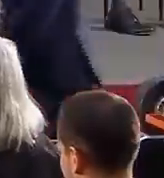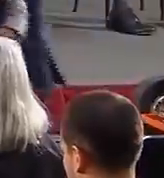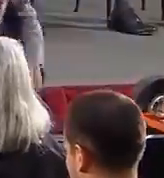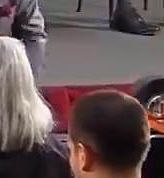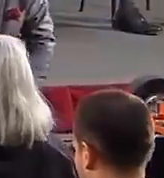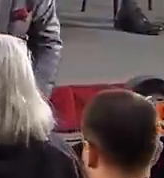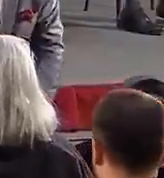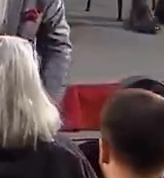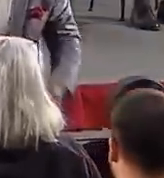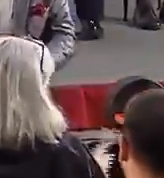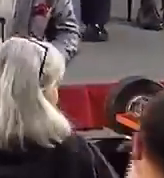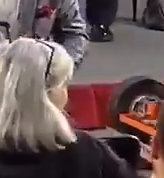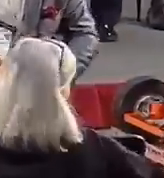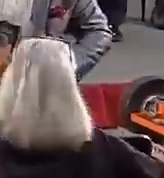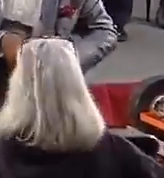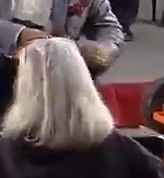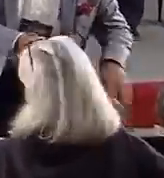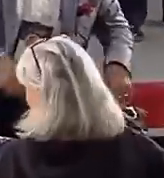¿La qué?